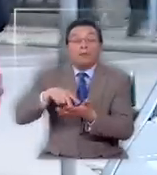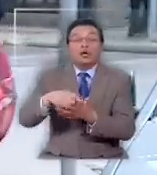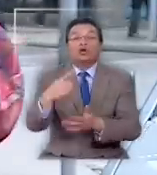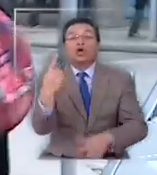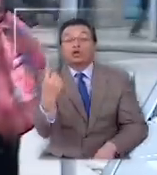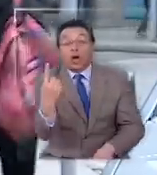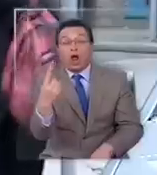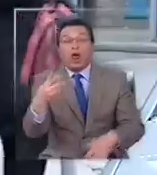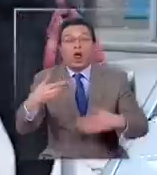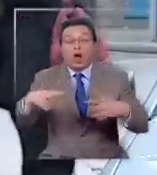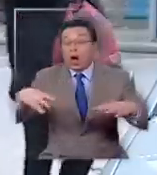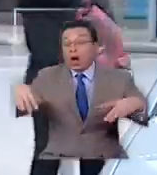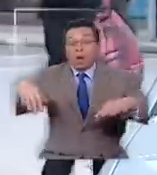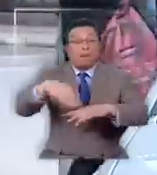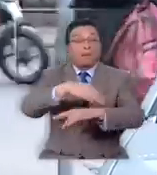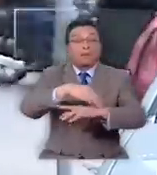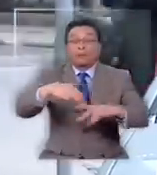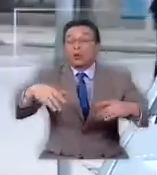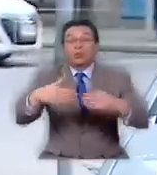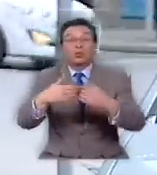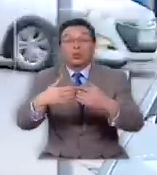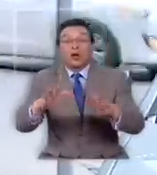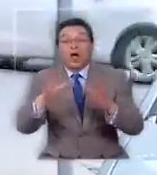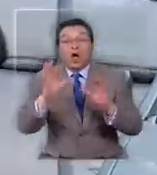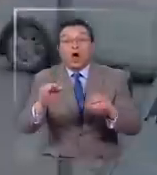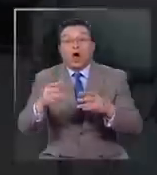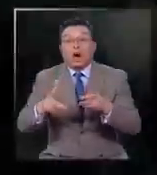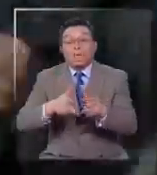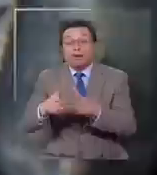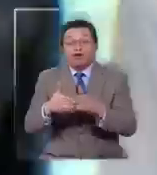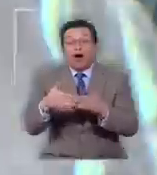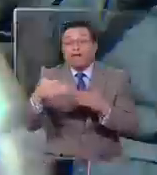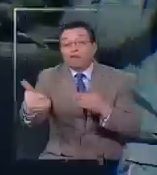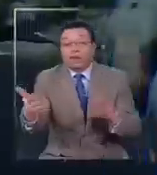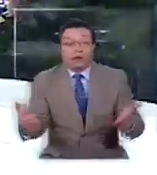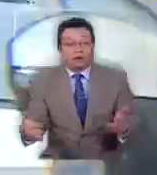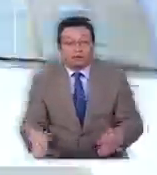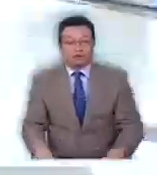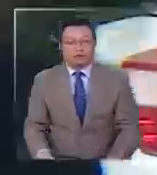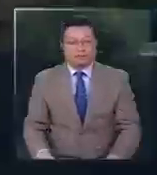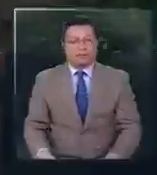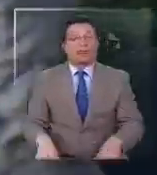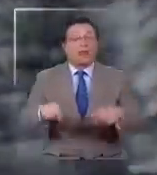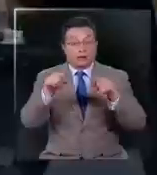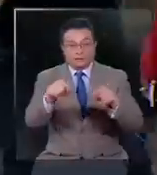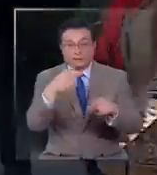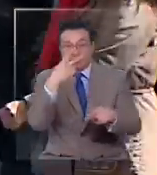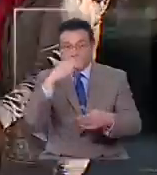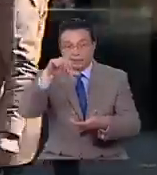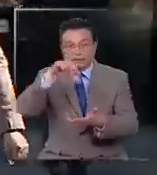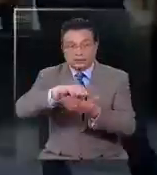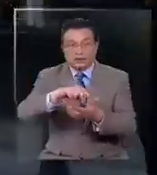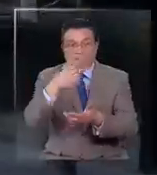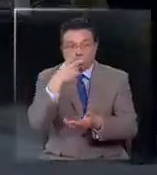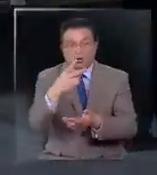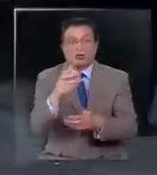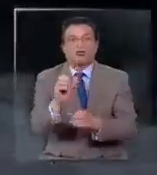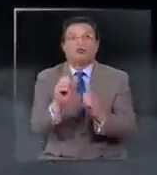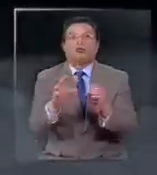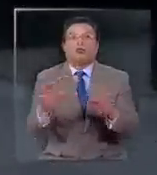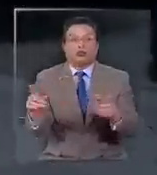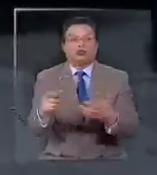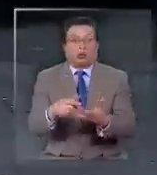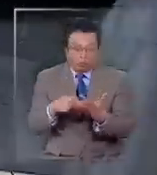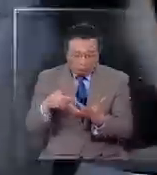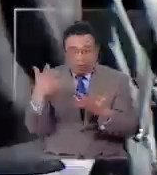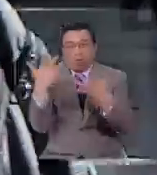por algún paseo peatonal o por la salida del metro y basta echar un vistazo rápido por las calles del centro para encontrarse con acciones